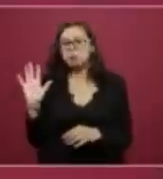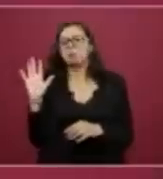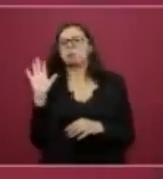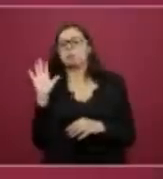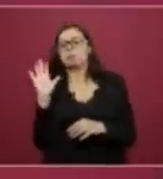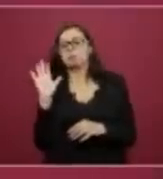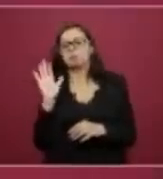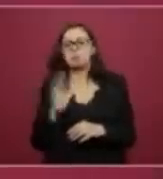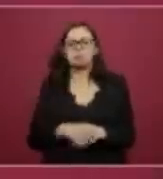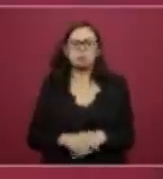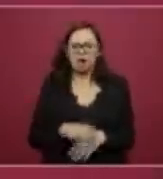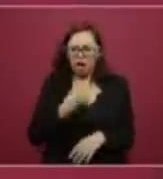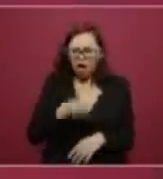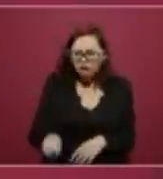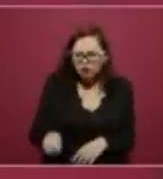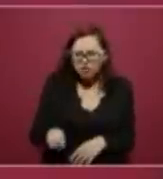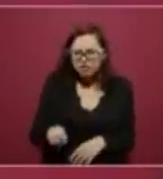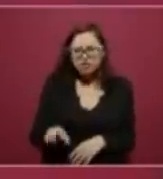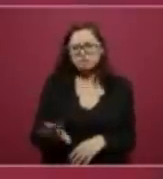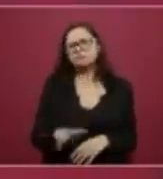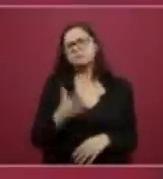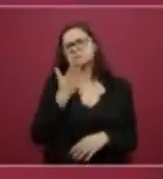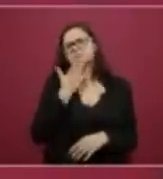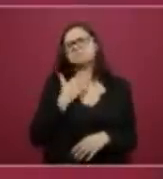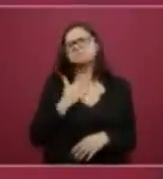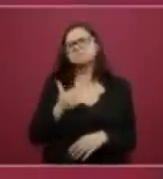no tienen obligación,